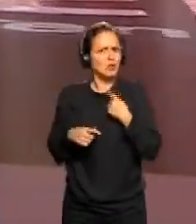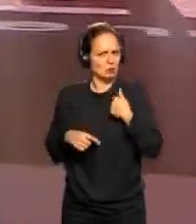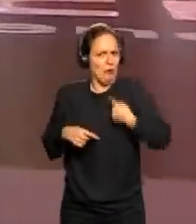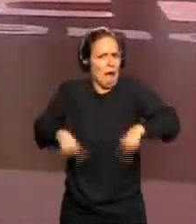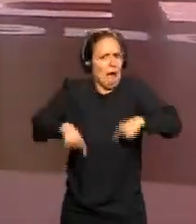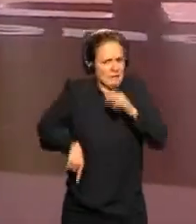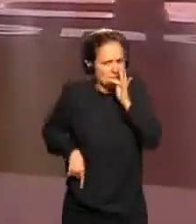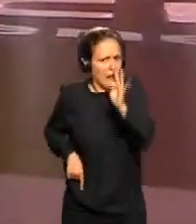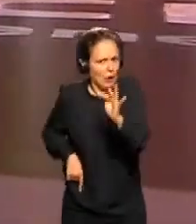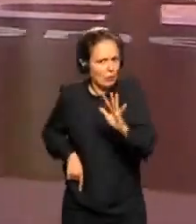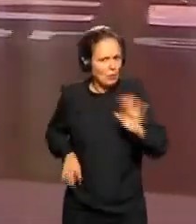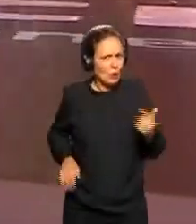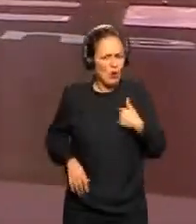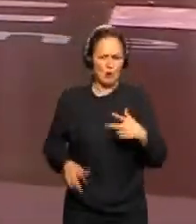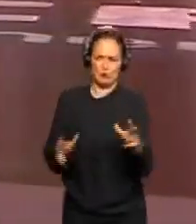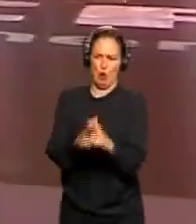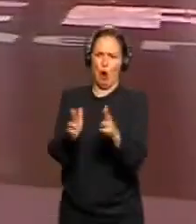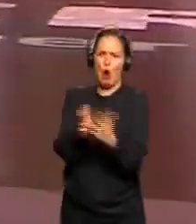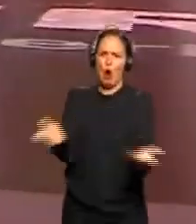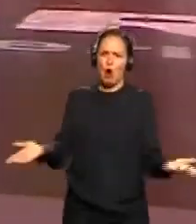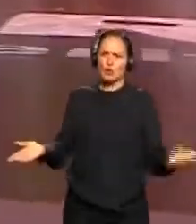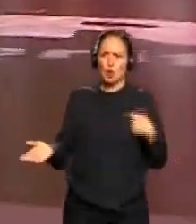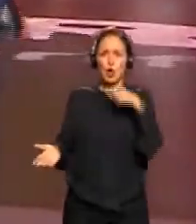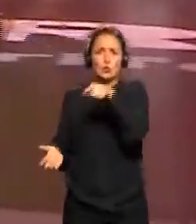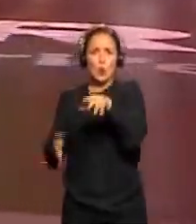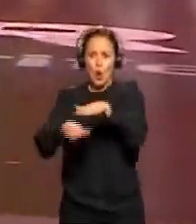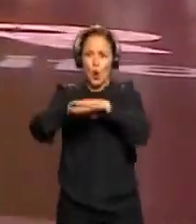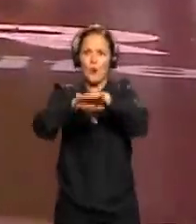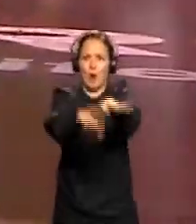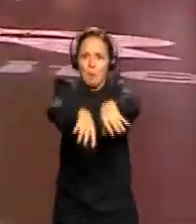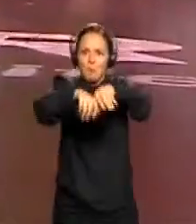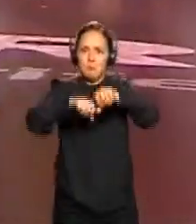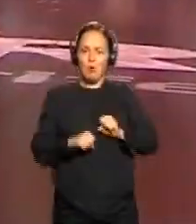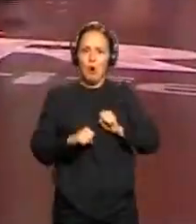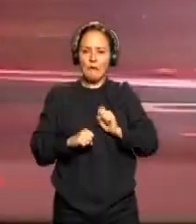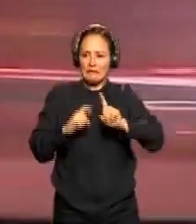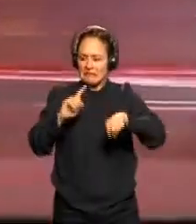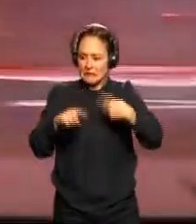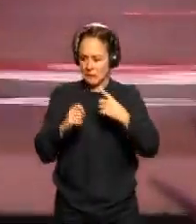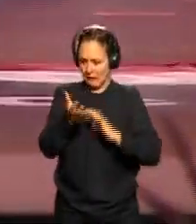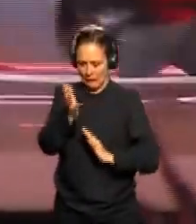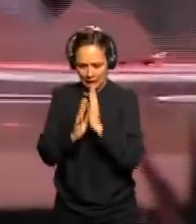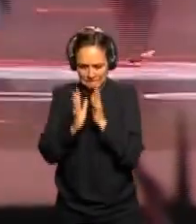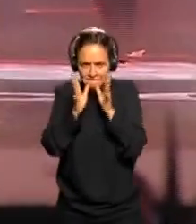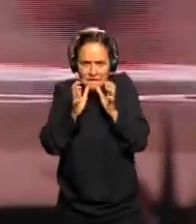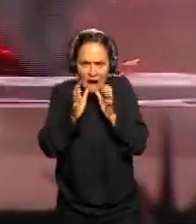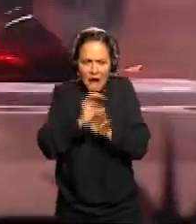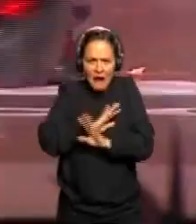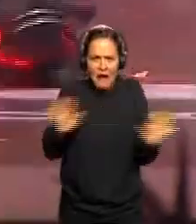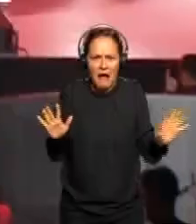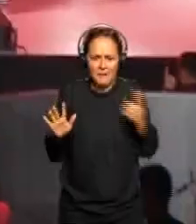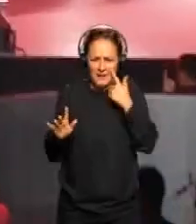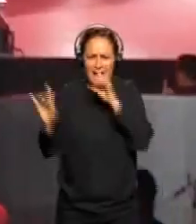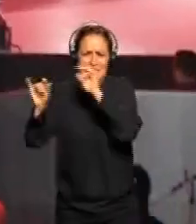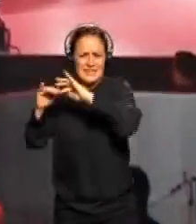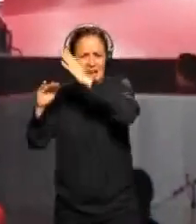acojoné. Coño, entraste al gobierno y esto es un infierno. Calima,